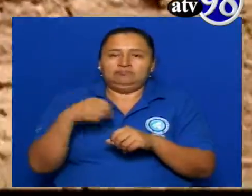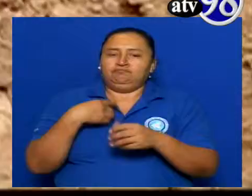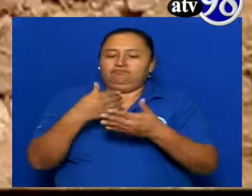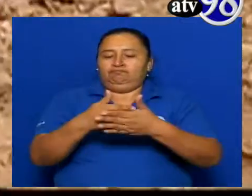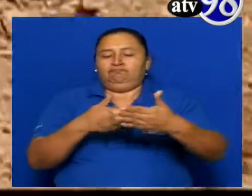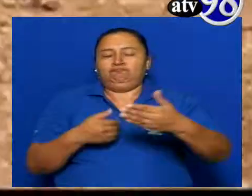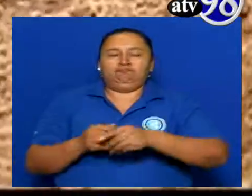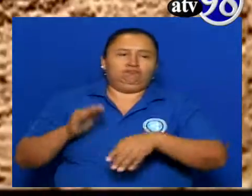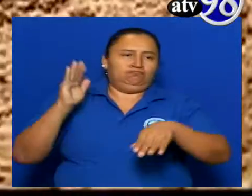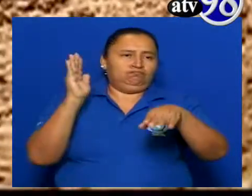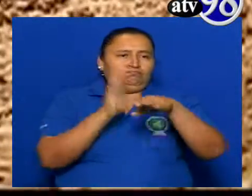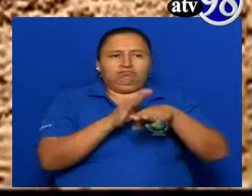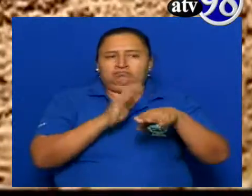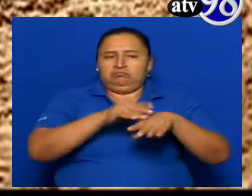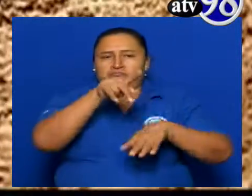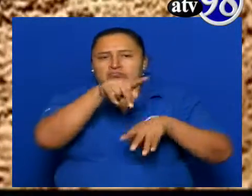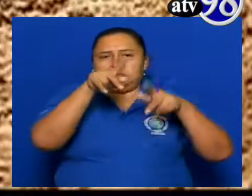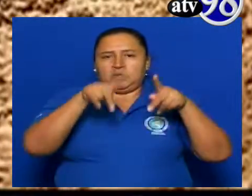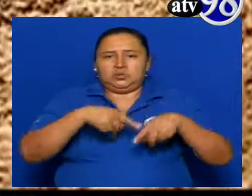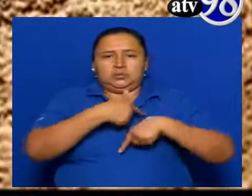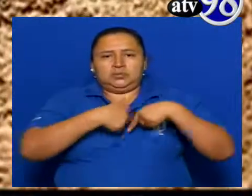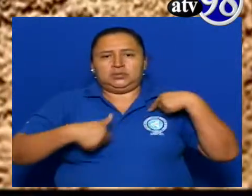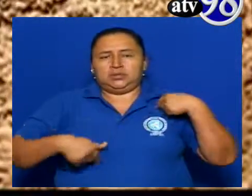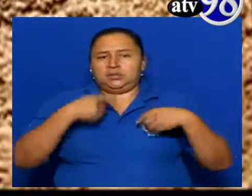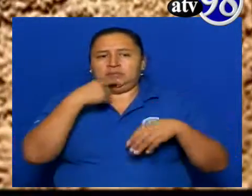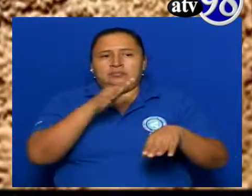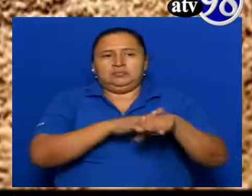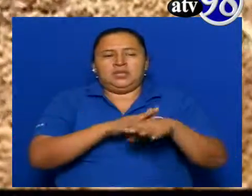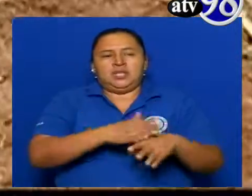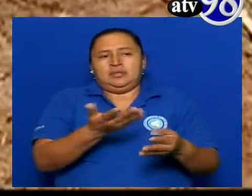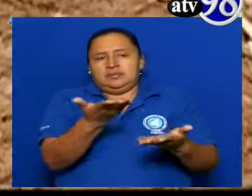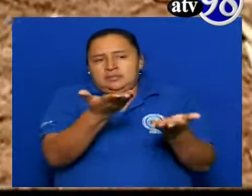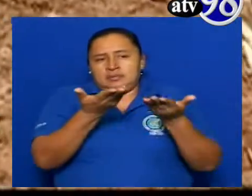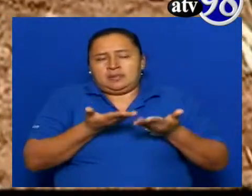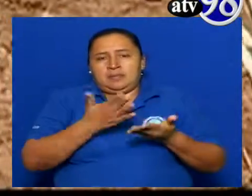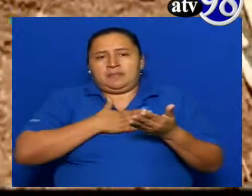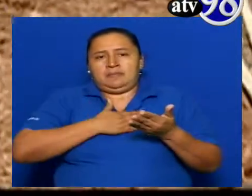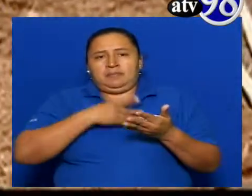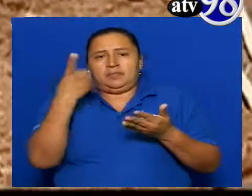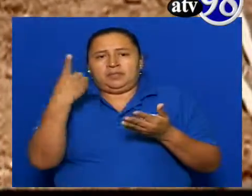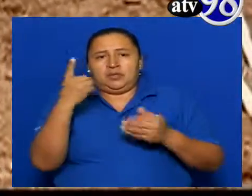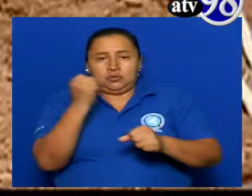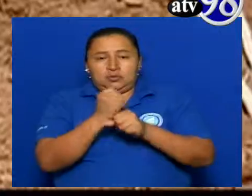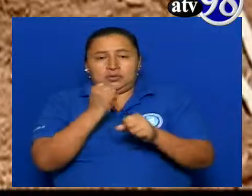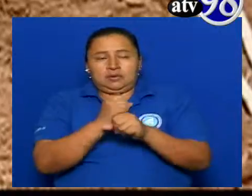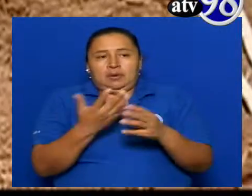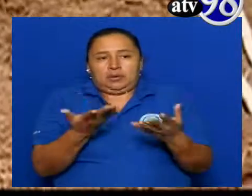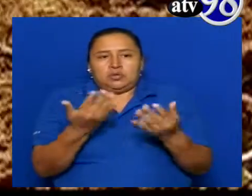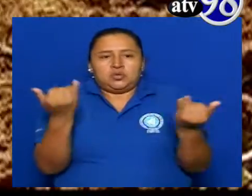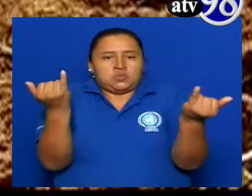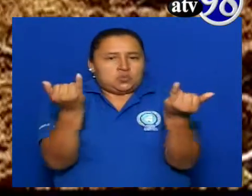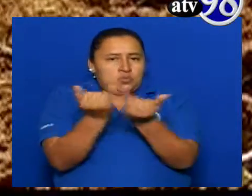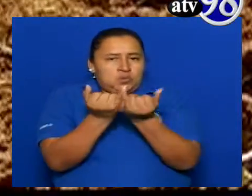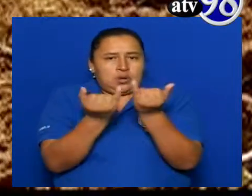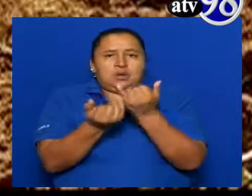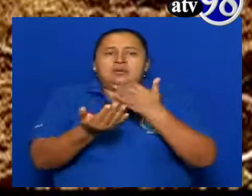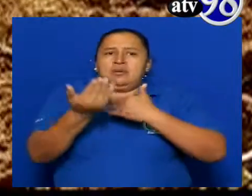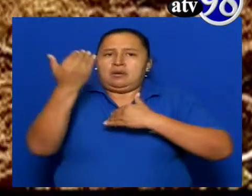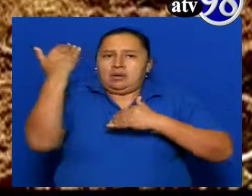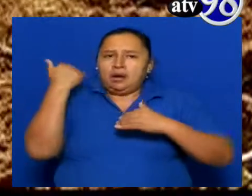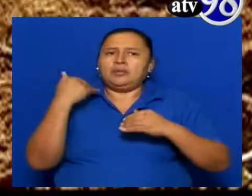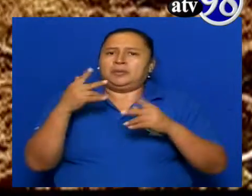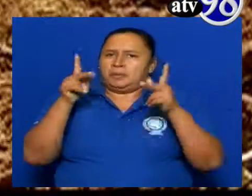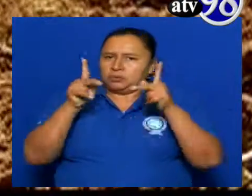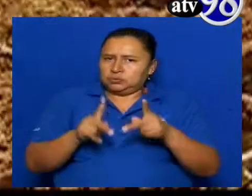las autoridades del Poder Ejecutivo para que les sean restituidos sus derechos laborales en igual condiciones que las de